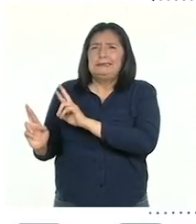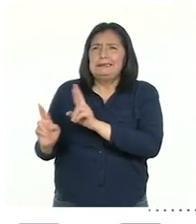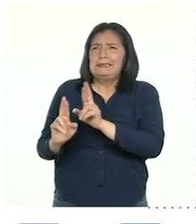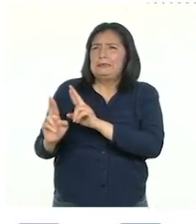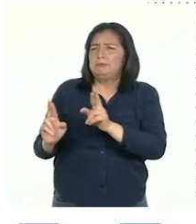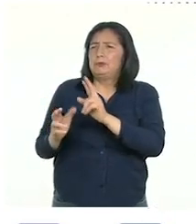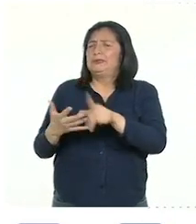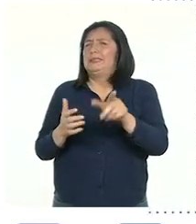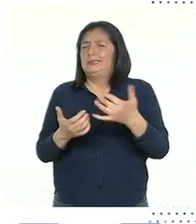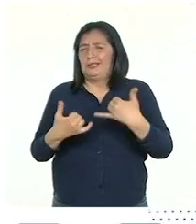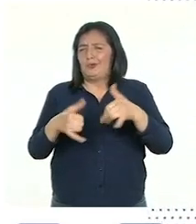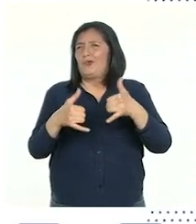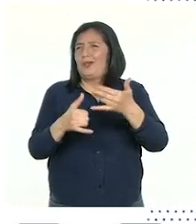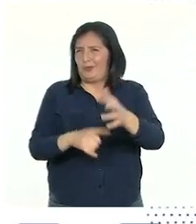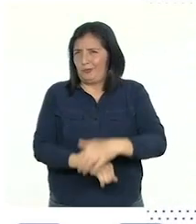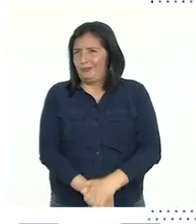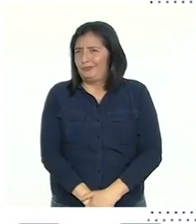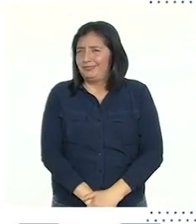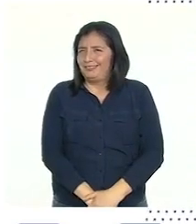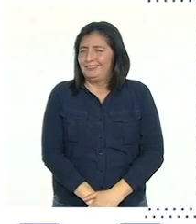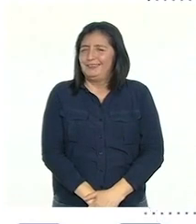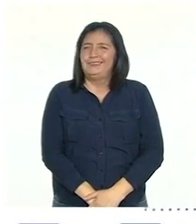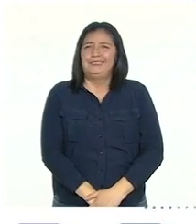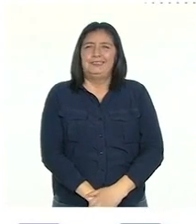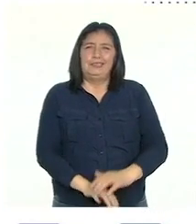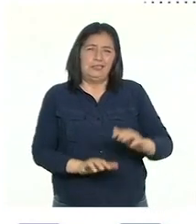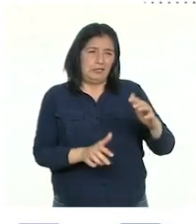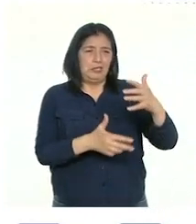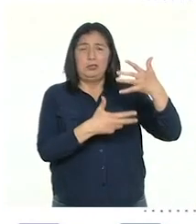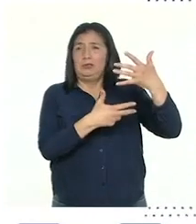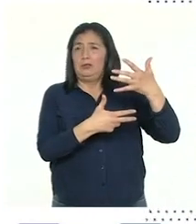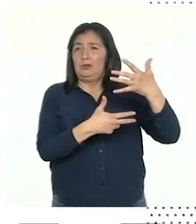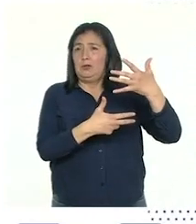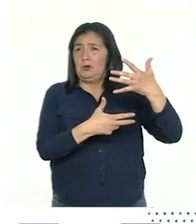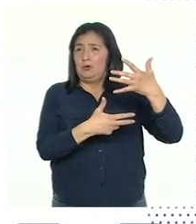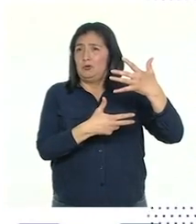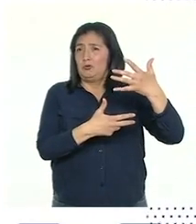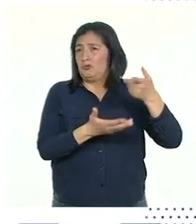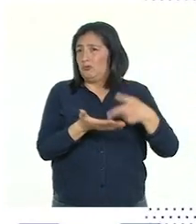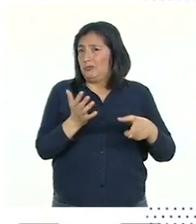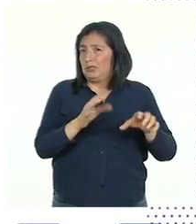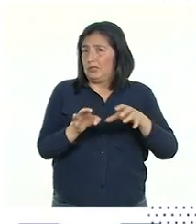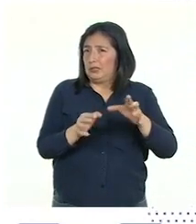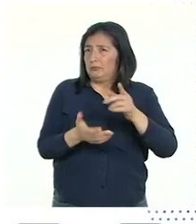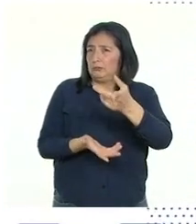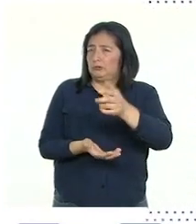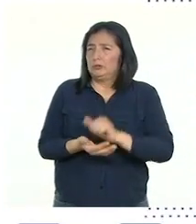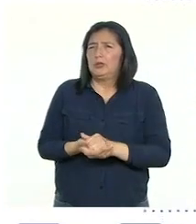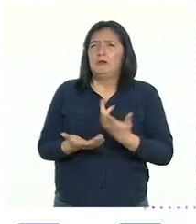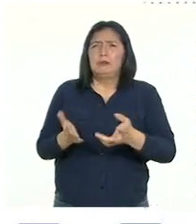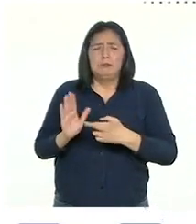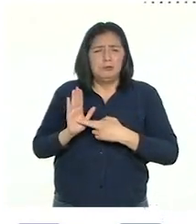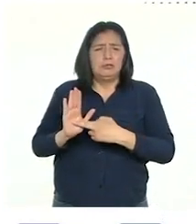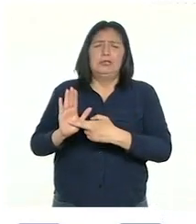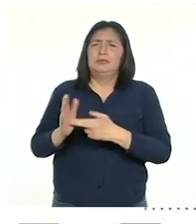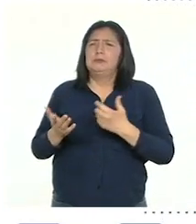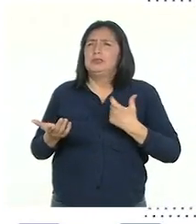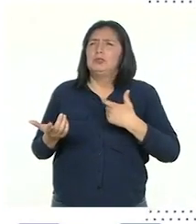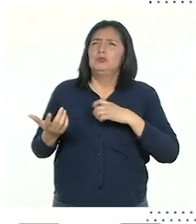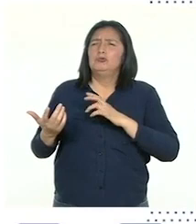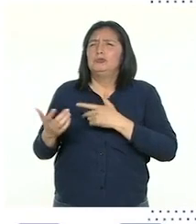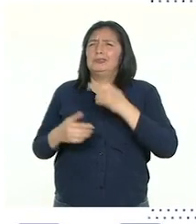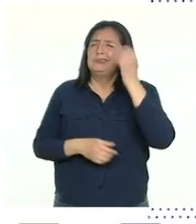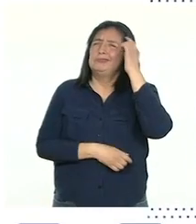y respuestas de nuestro juego. En una penúltima actividad nos tocará representar